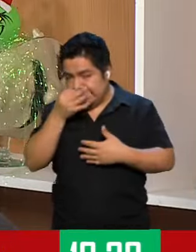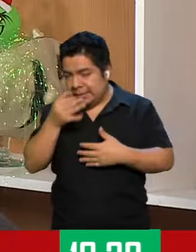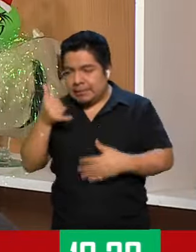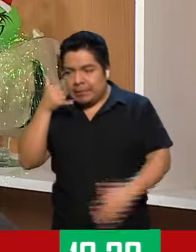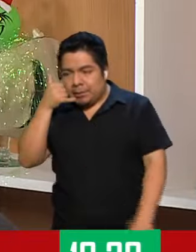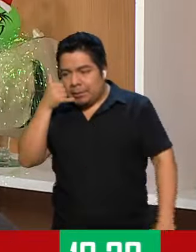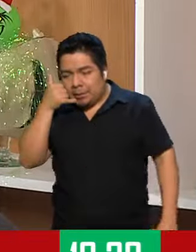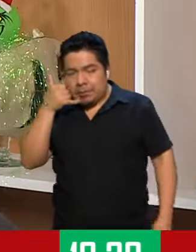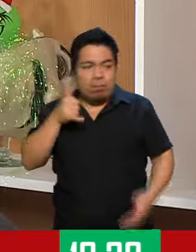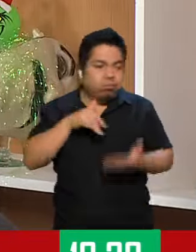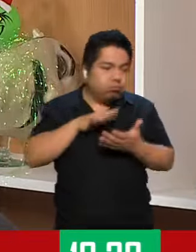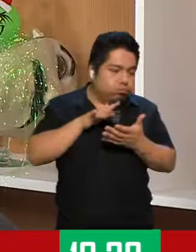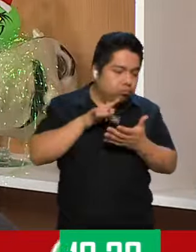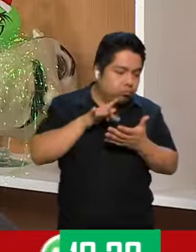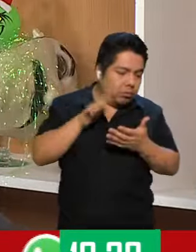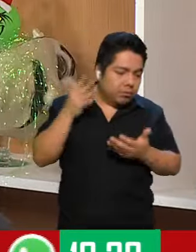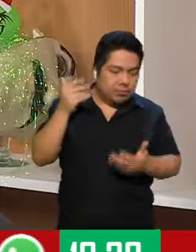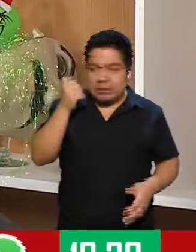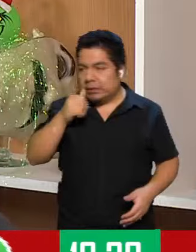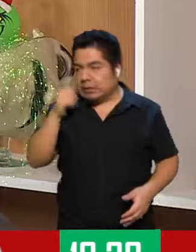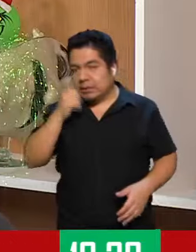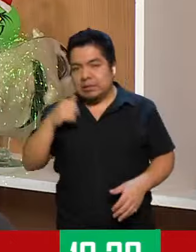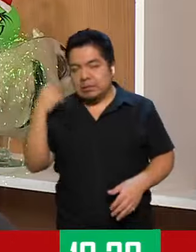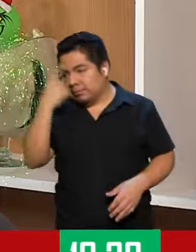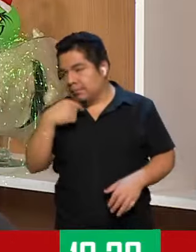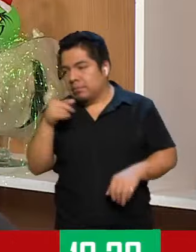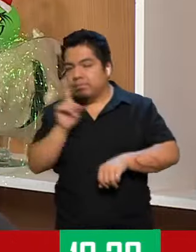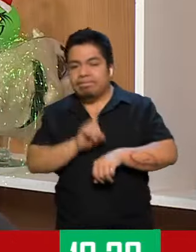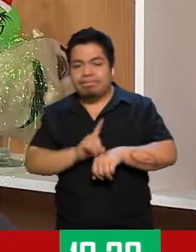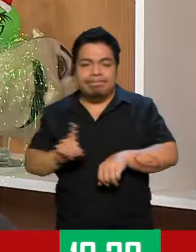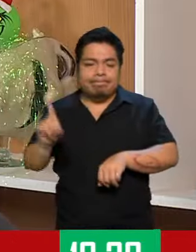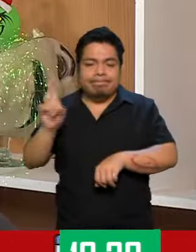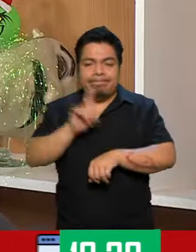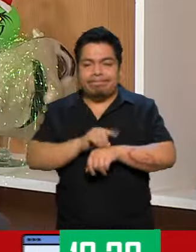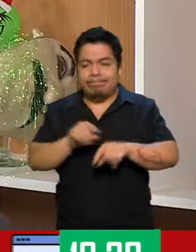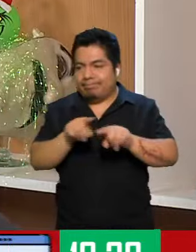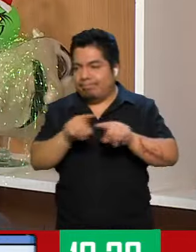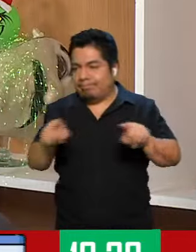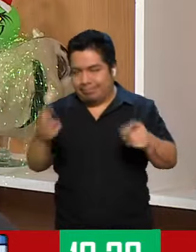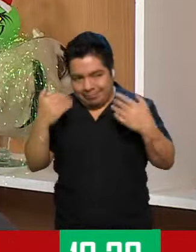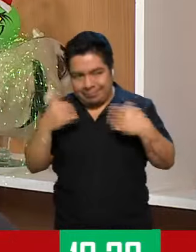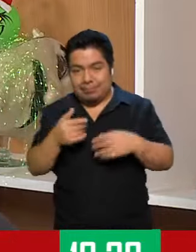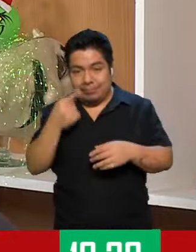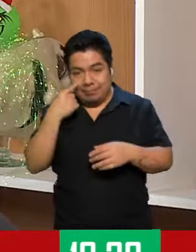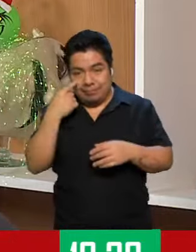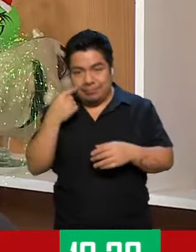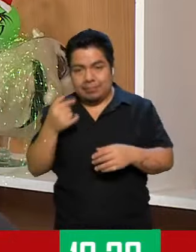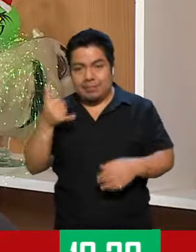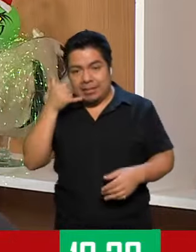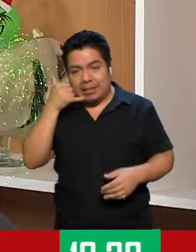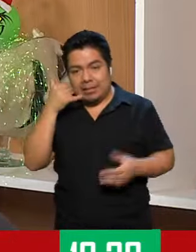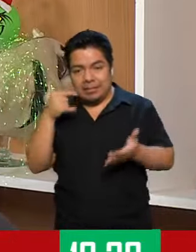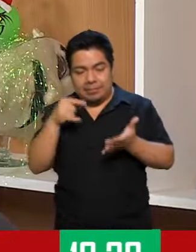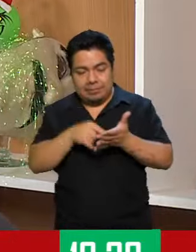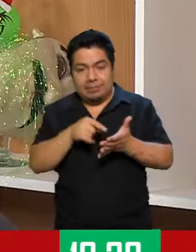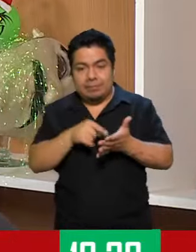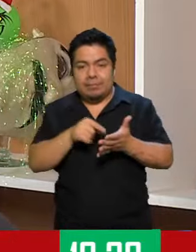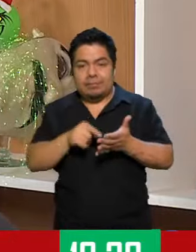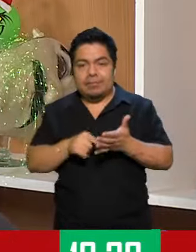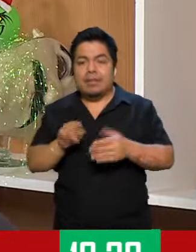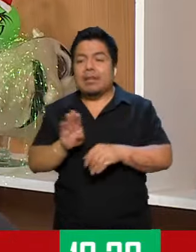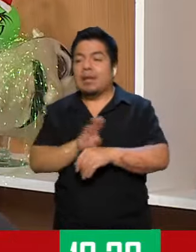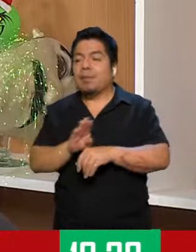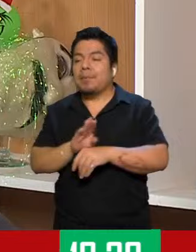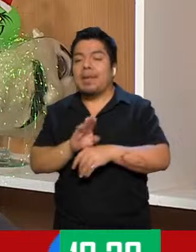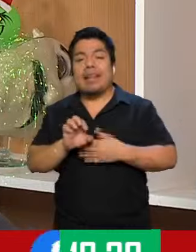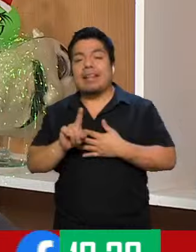Híjole, celular. Cállate, sí que hoy en día, de hecho, siempre hago un ejercicio, invito a todas y a todos a hacerlo en casa. Vayan al apartado de bienestar